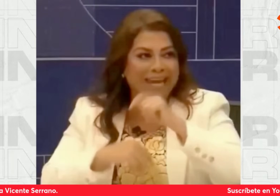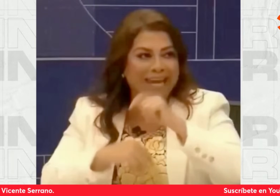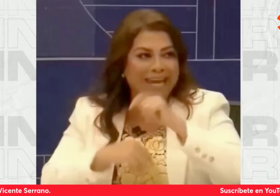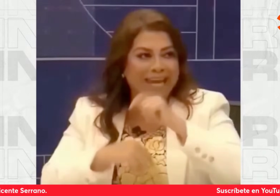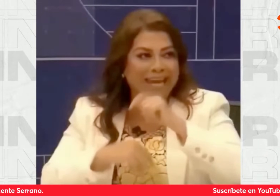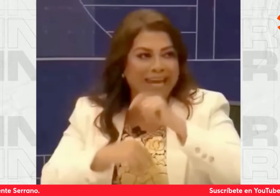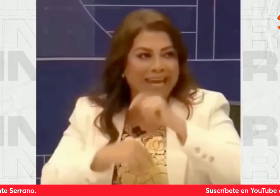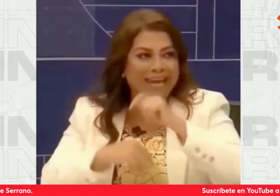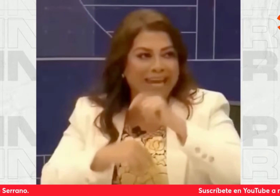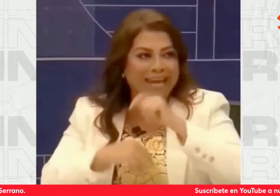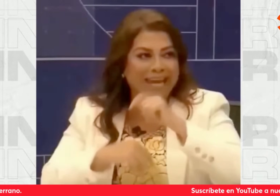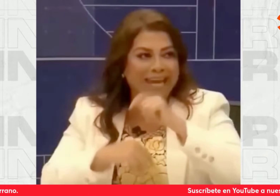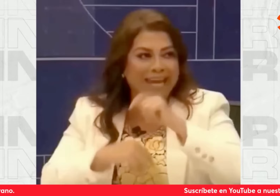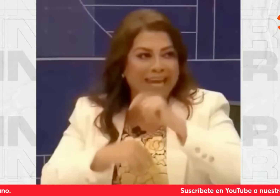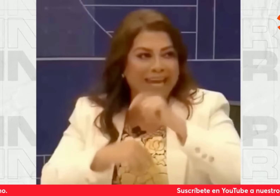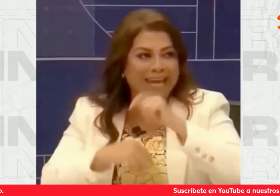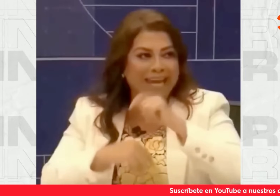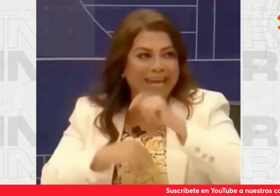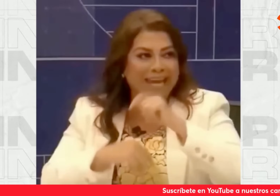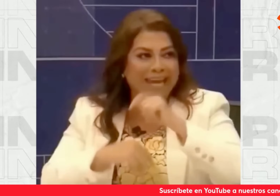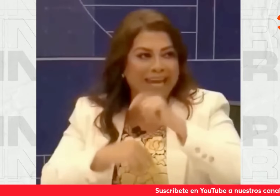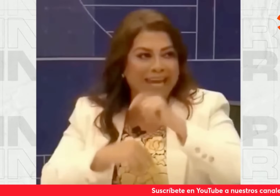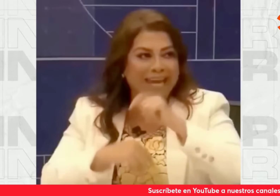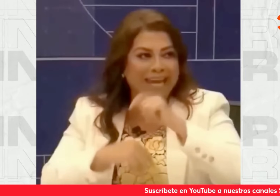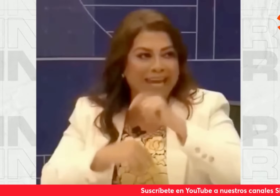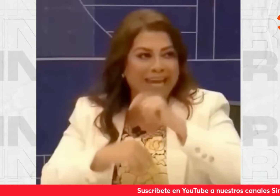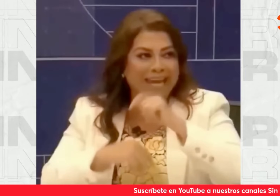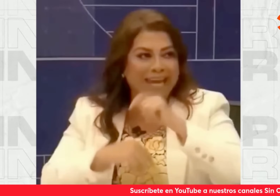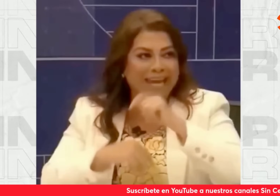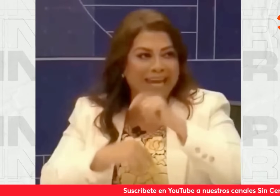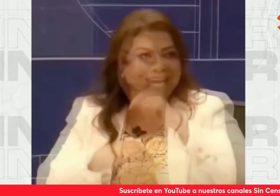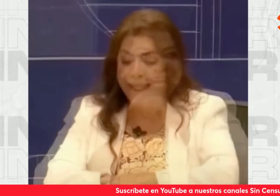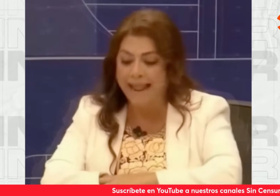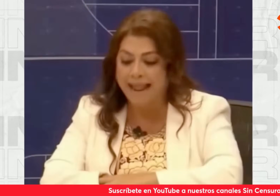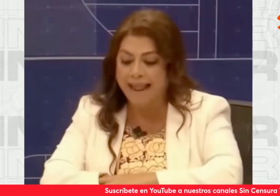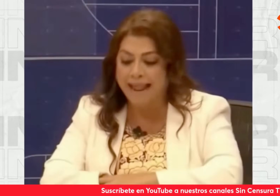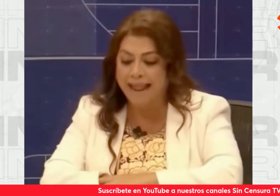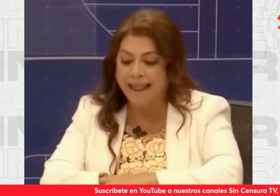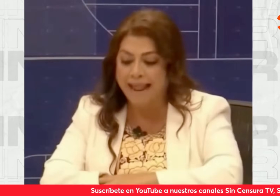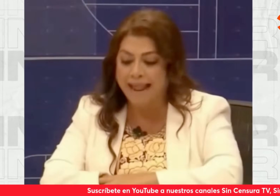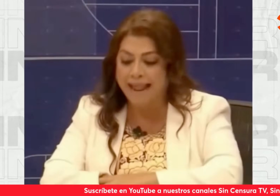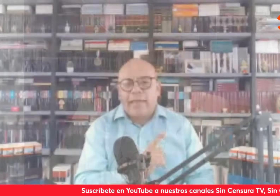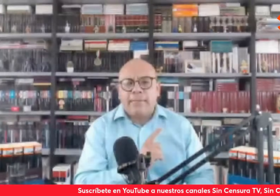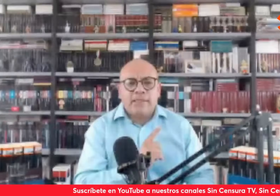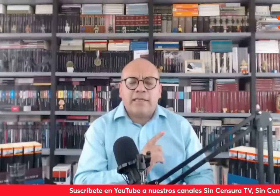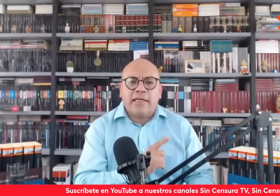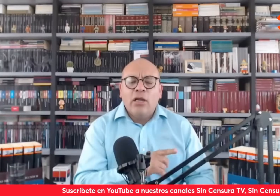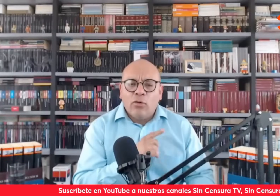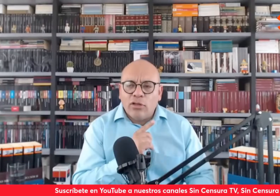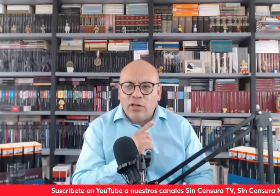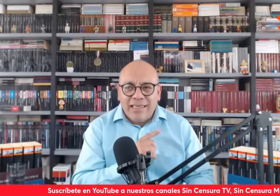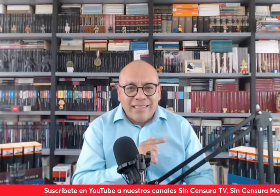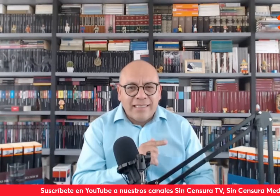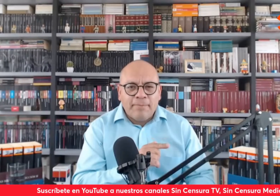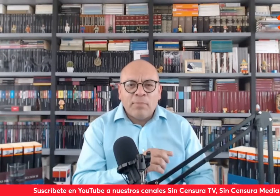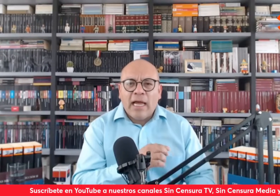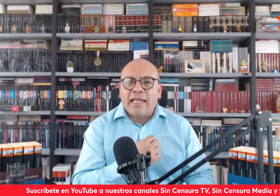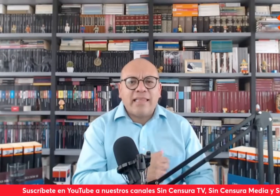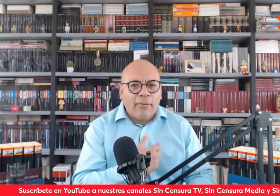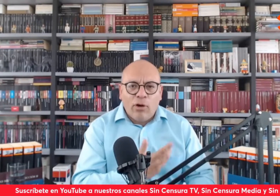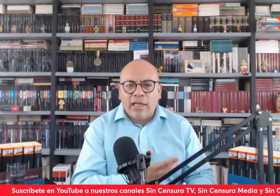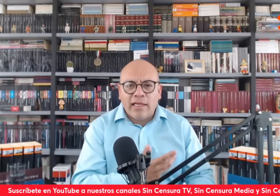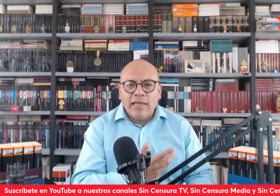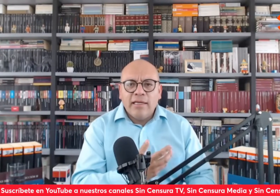pues ni modo. Ahí está la realidad, esto no se puede tapar con un dedo. Brugada no se equivoca, Vicente, cuando le dice